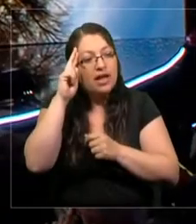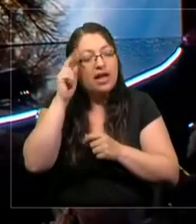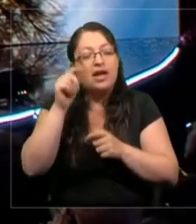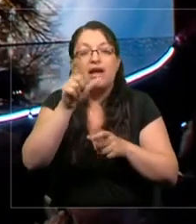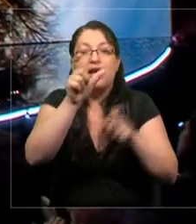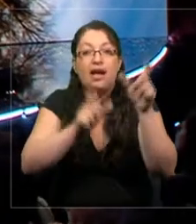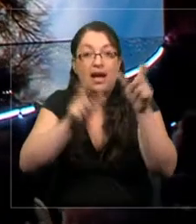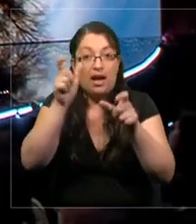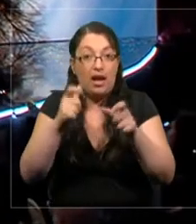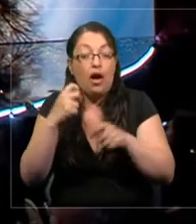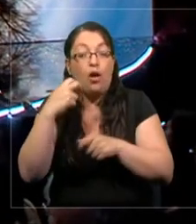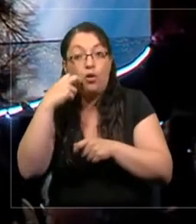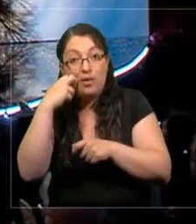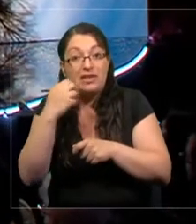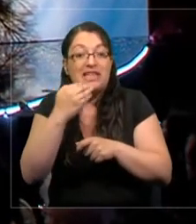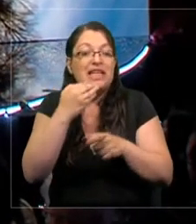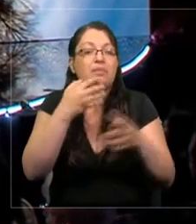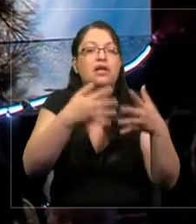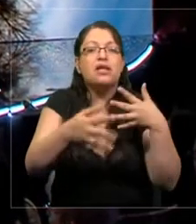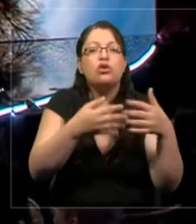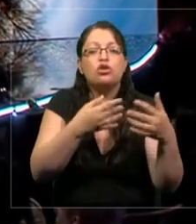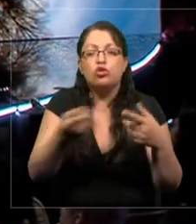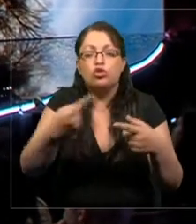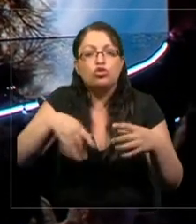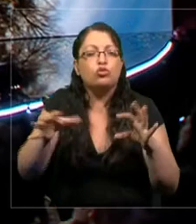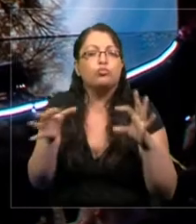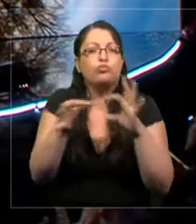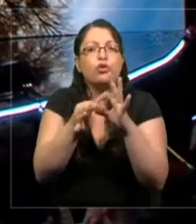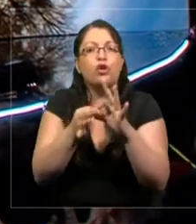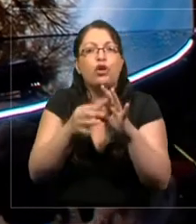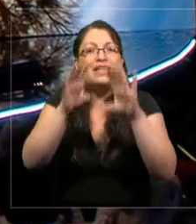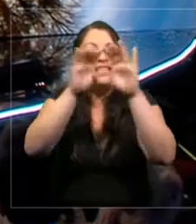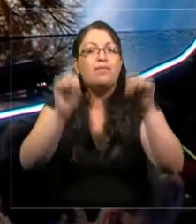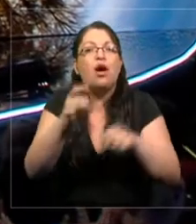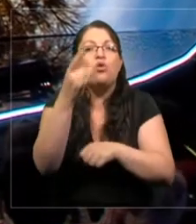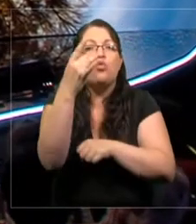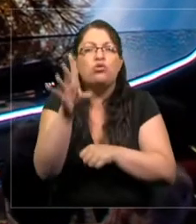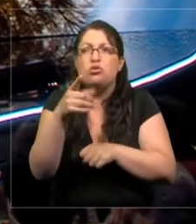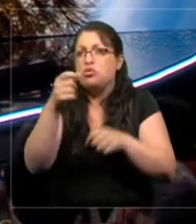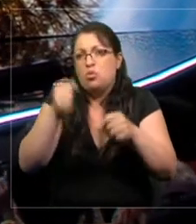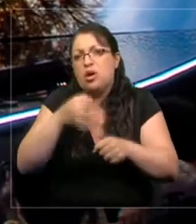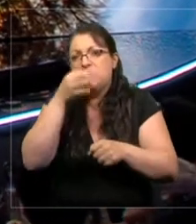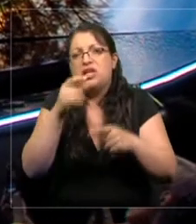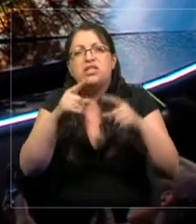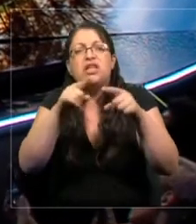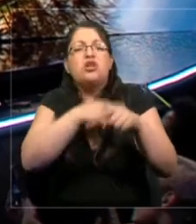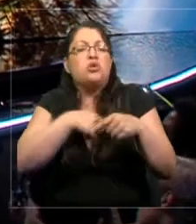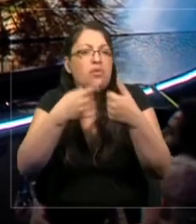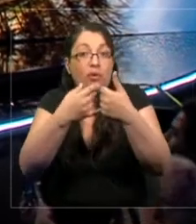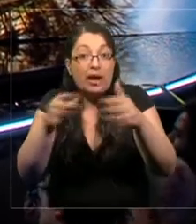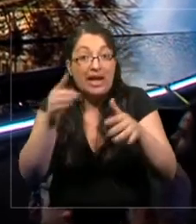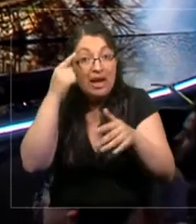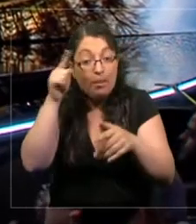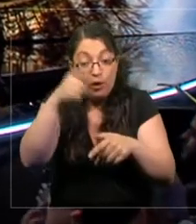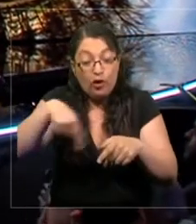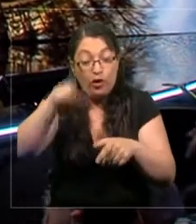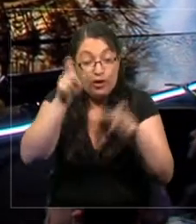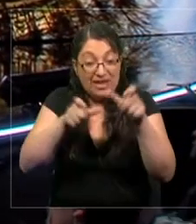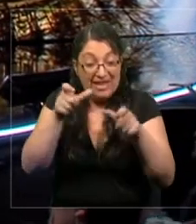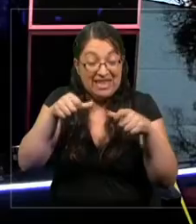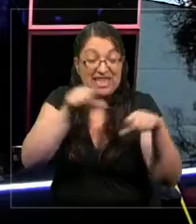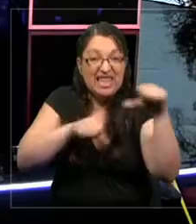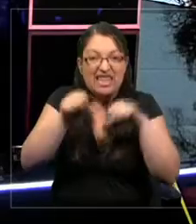naturaleza somos un único sistema pongan el nombre que quieran pero los los científicos de esta área les